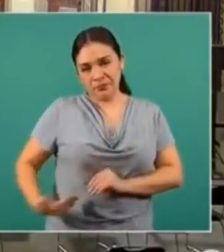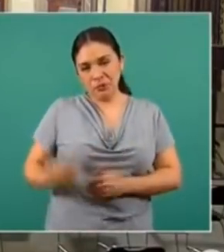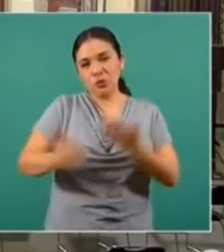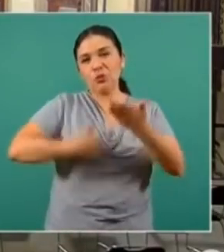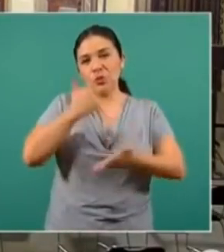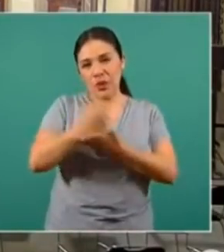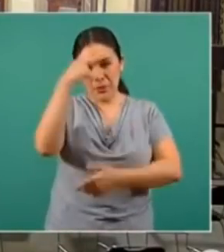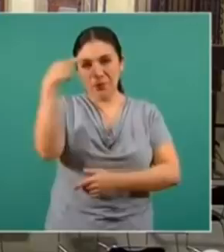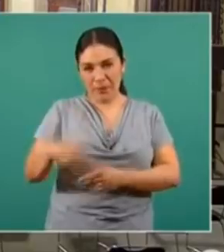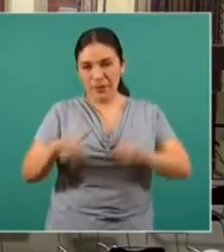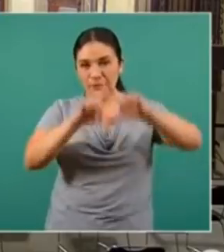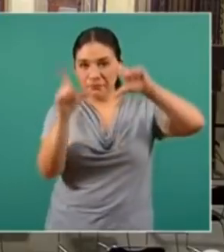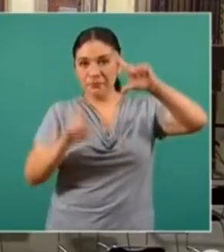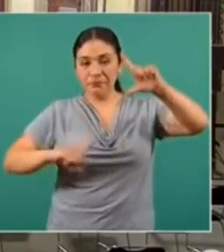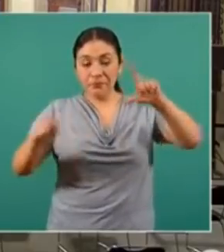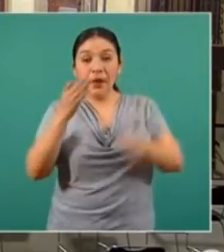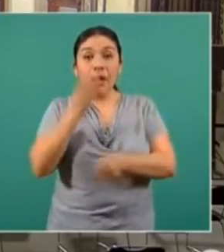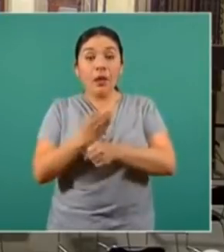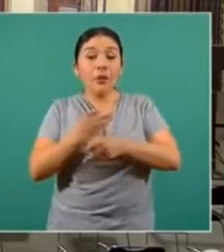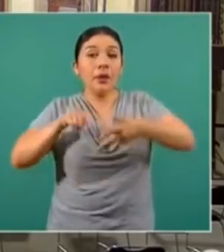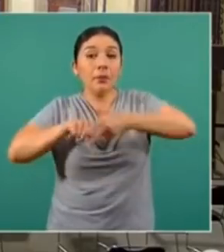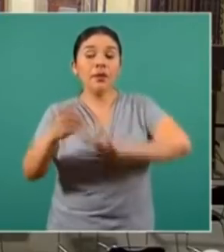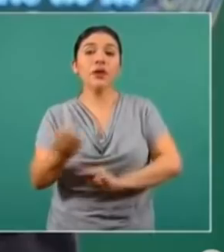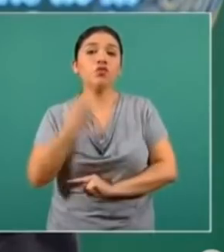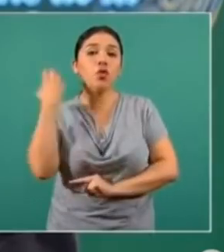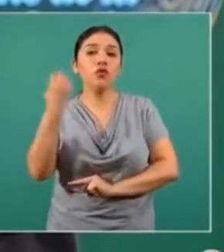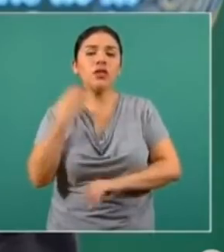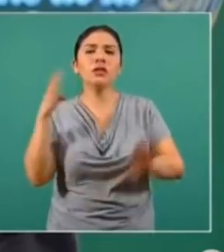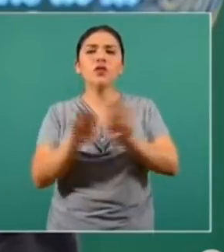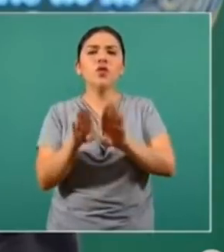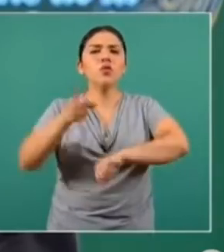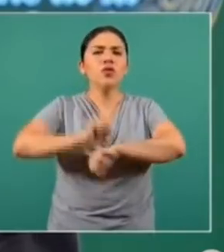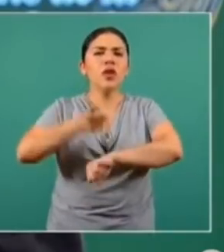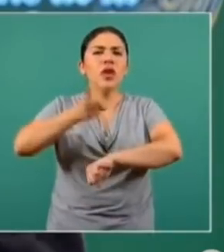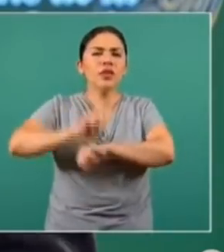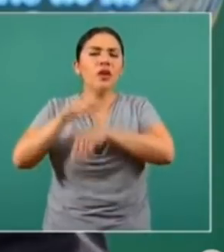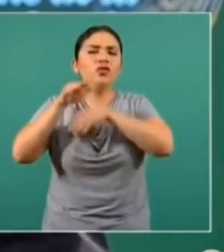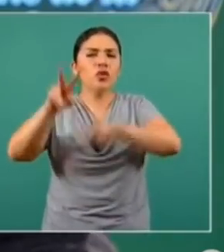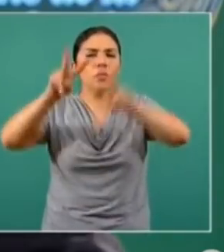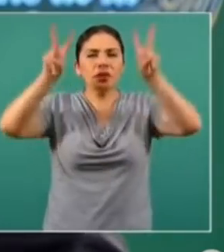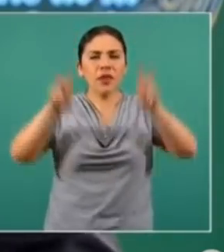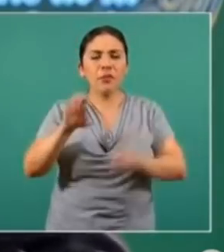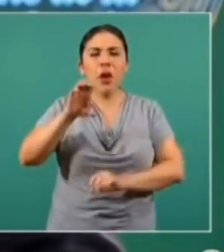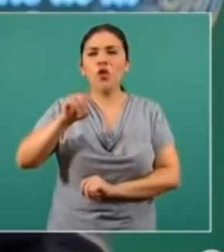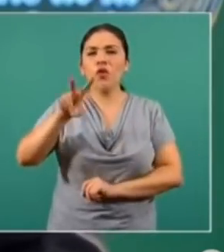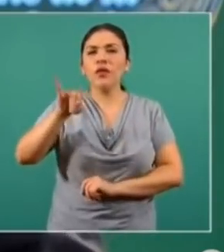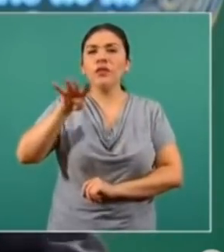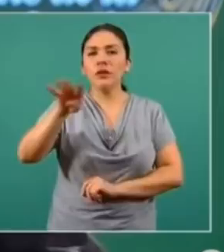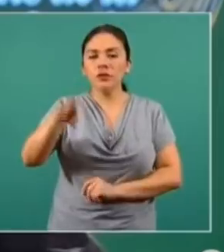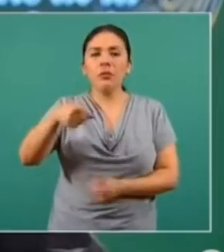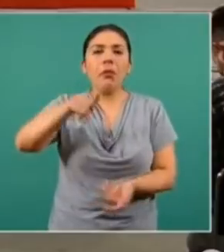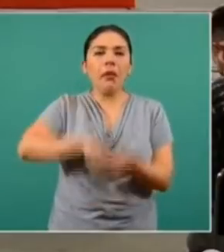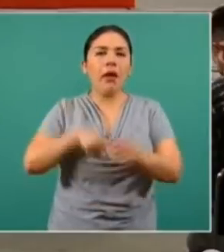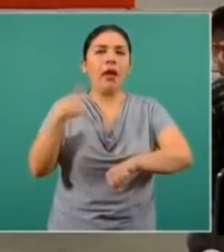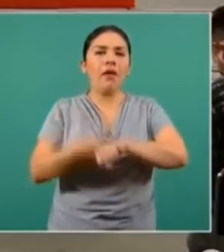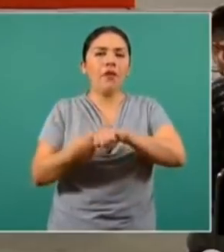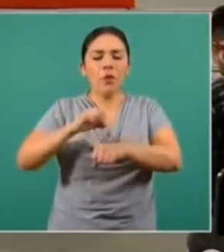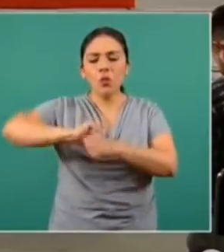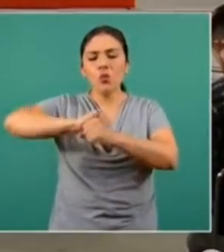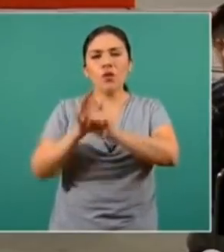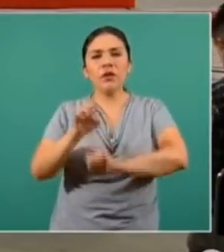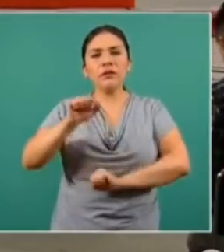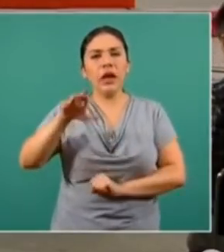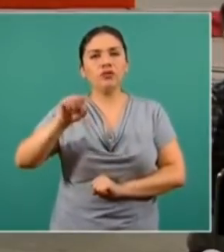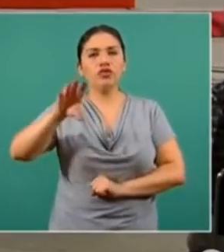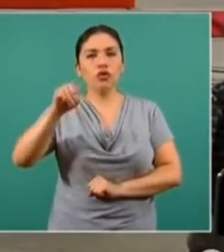en la Ciudad de México, vamos a iniciar la conferencia de prensa diaria sobre COVID-19, la pandemia causada por el coronavirus SARS-CoV-2.